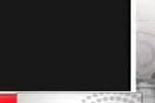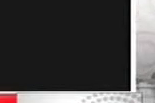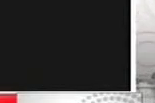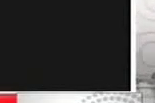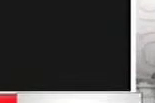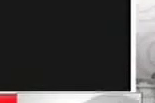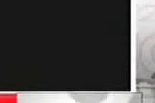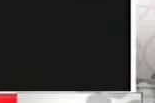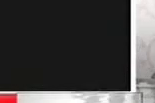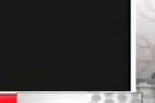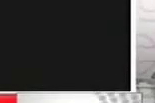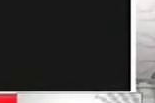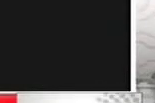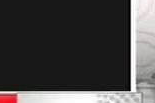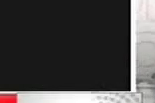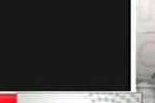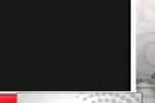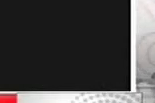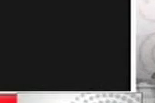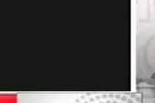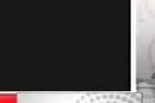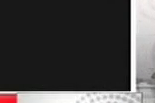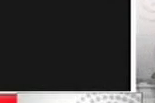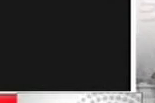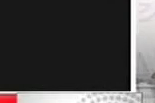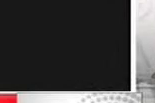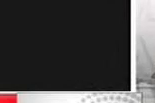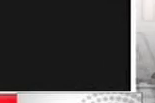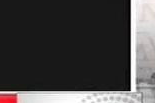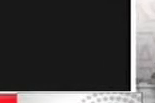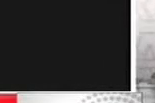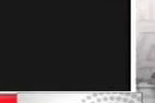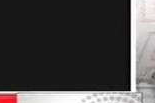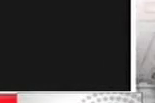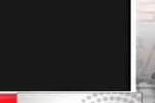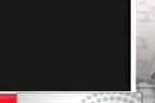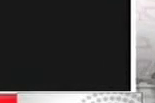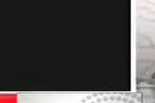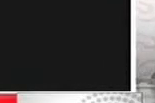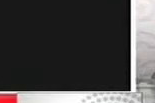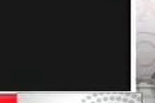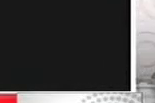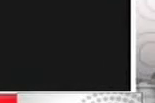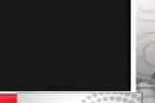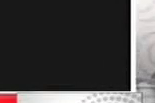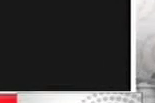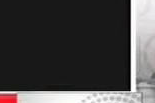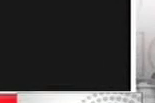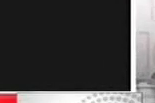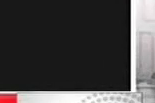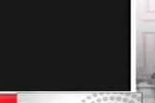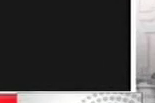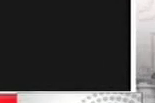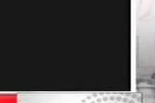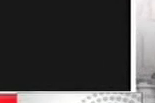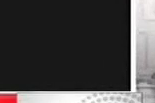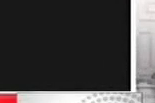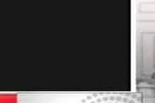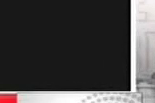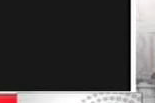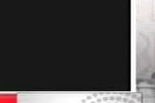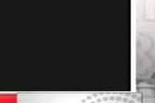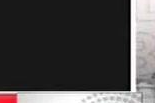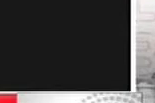reconstrucción tiene ahora 5.151 intervenciones culminadas. pero